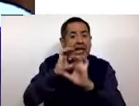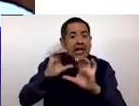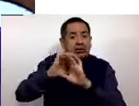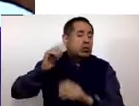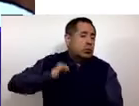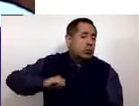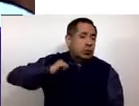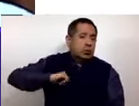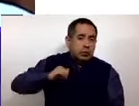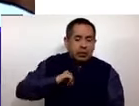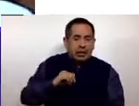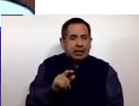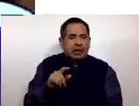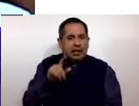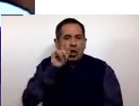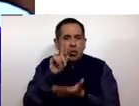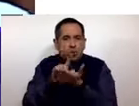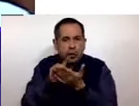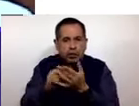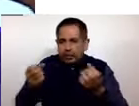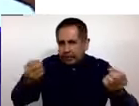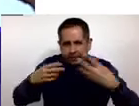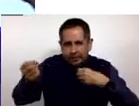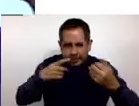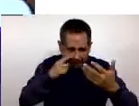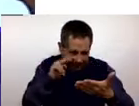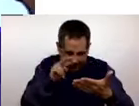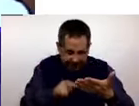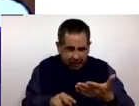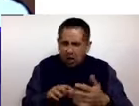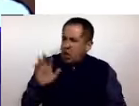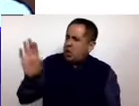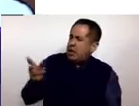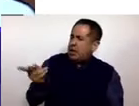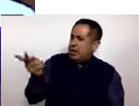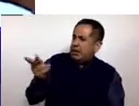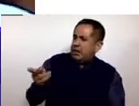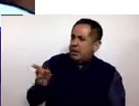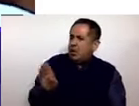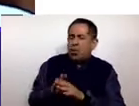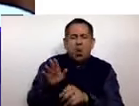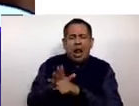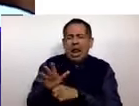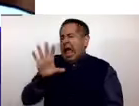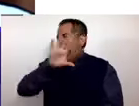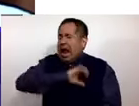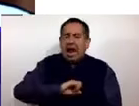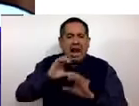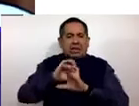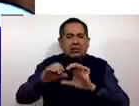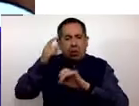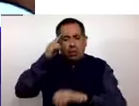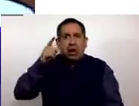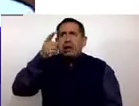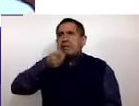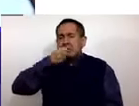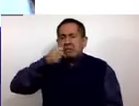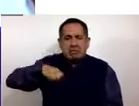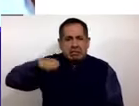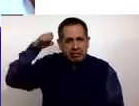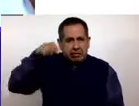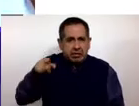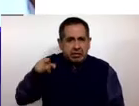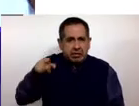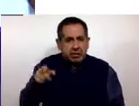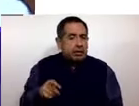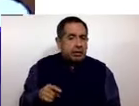de Twitter que respondieron a un llamado, y yo les preguntaba justamente como cuál es la canción que te va a acompañar a tu vejez. Y para mí